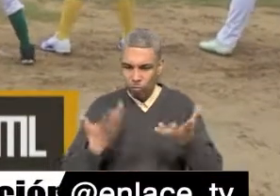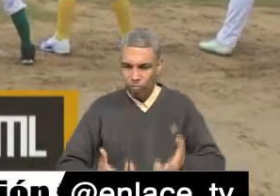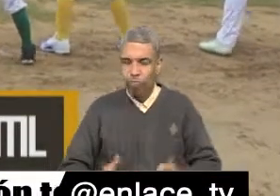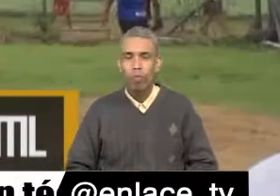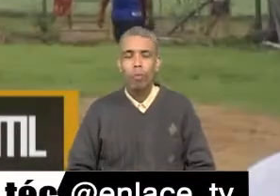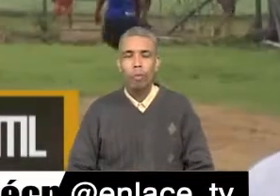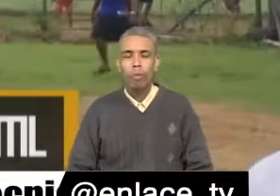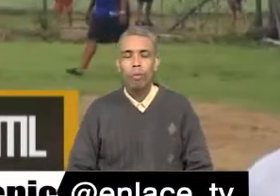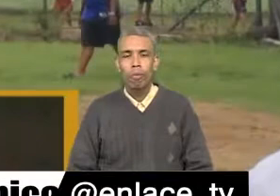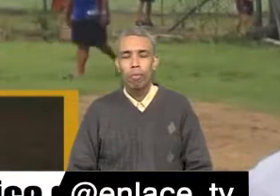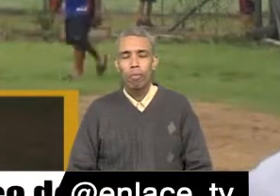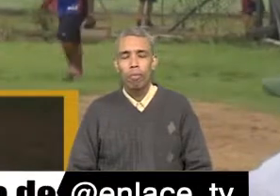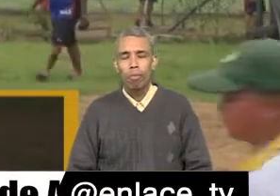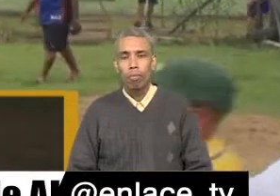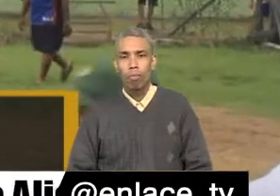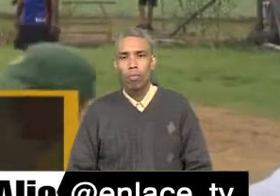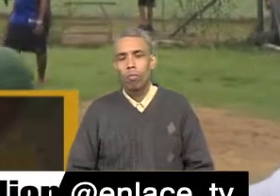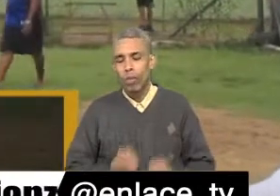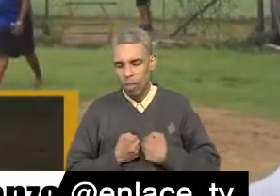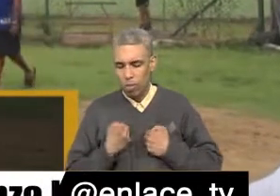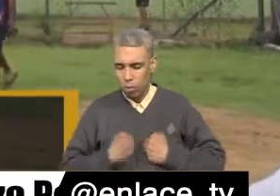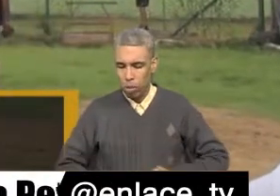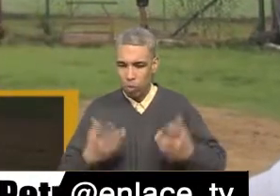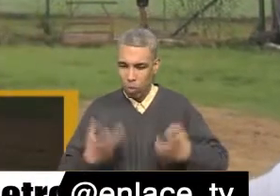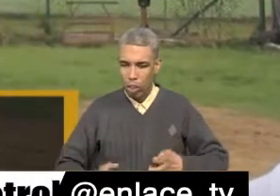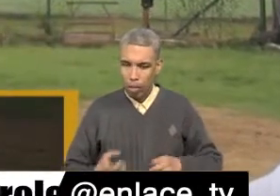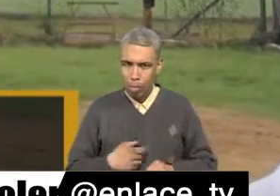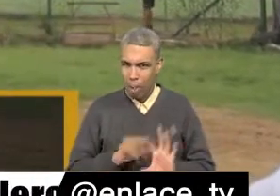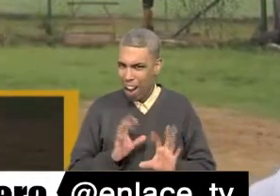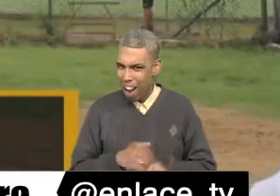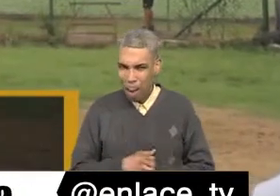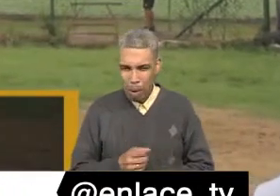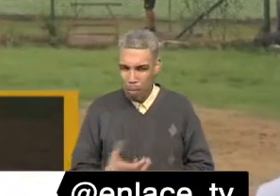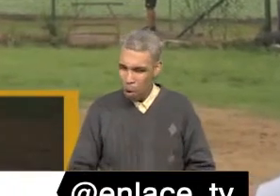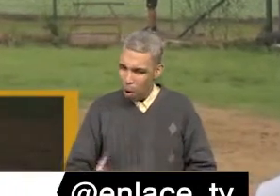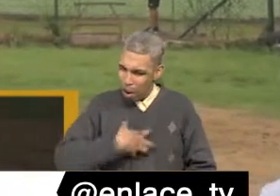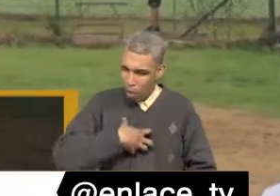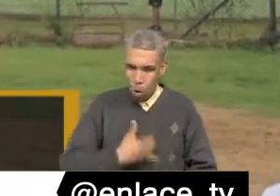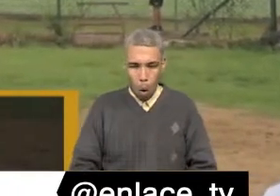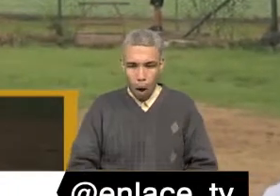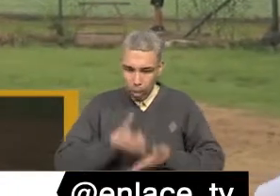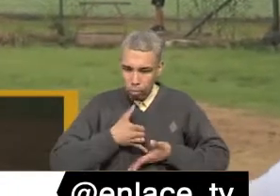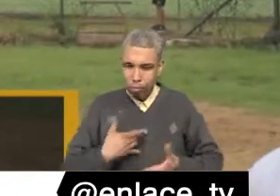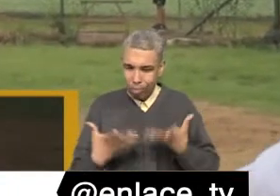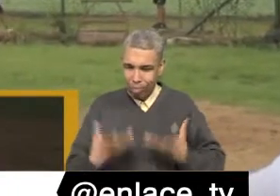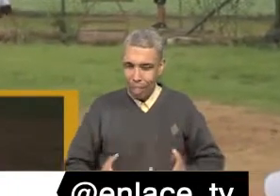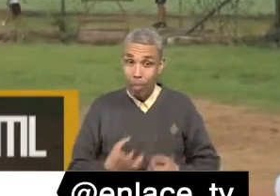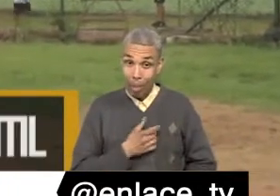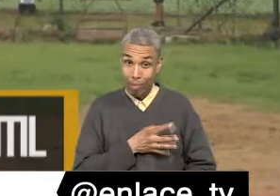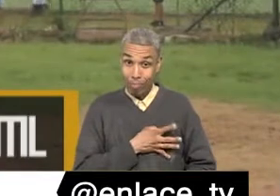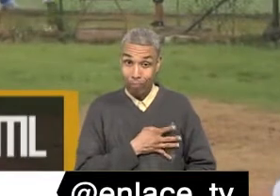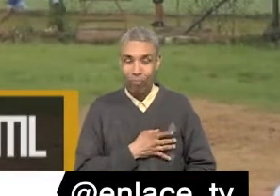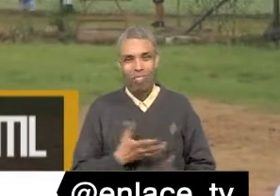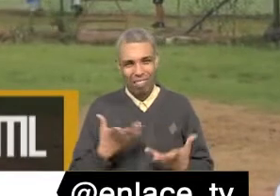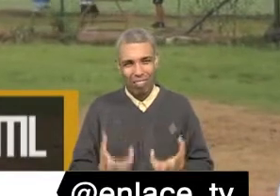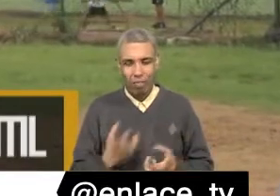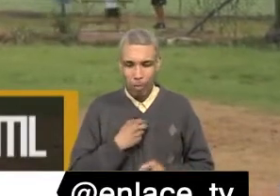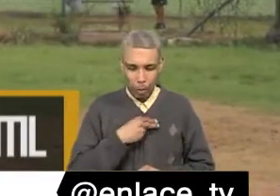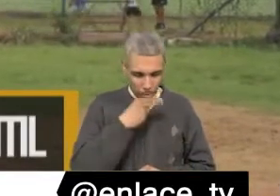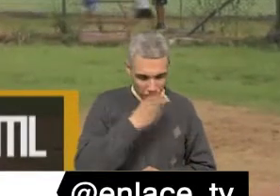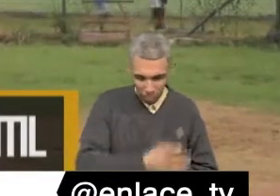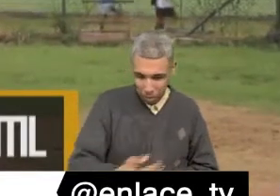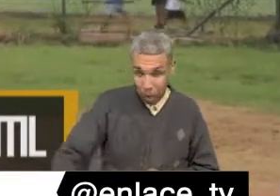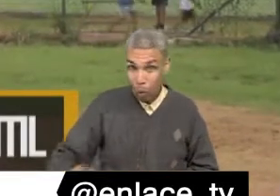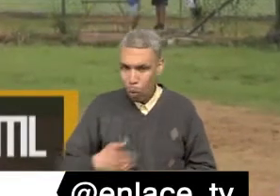campeonato. Hacer todo lo mejor posible para que el equipo siempre llegue a la final, tenga un buen torneo, se diviertan los niños, que esto lo agarren de una